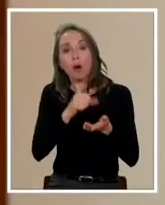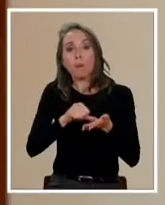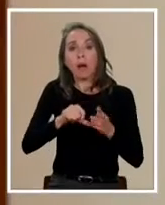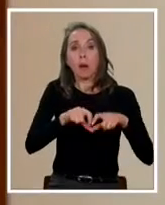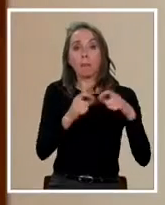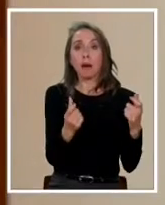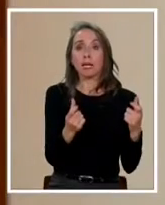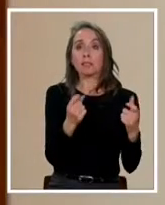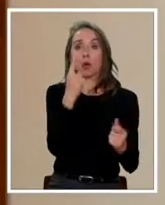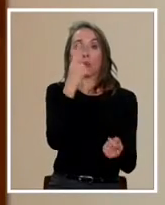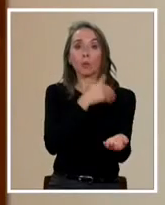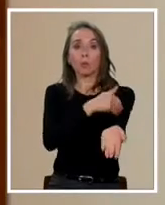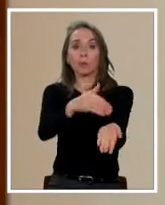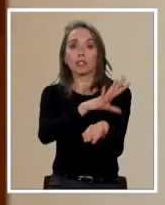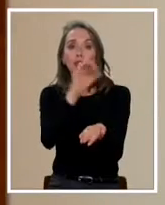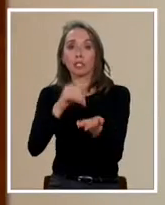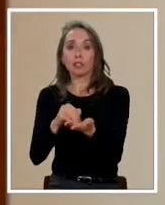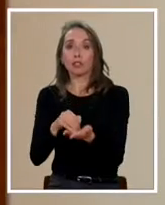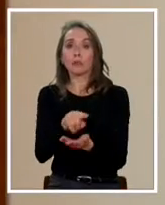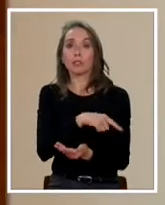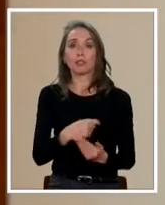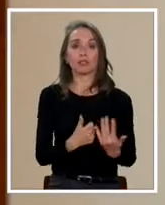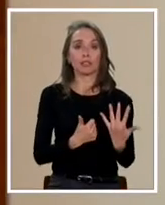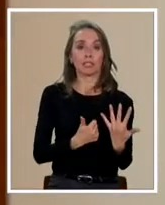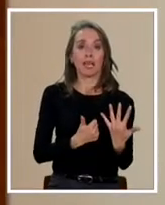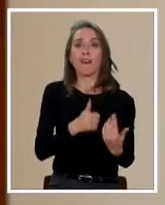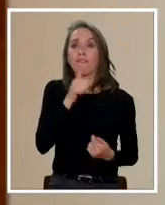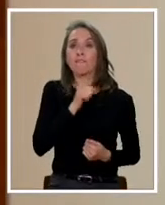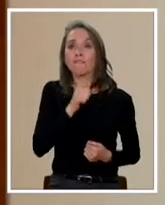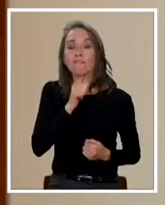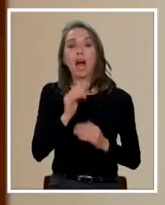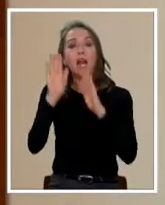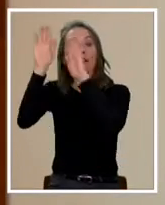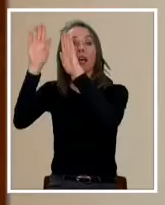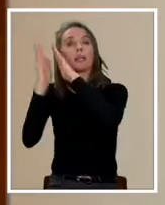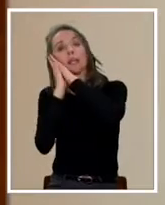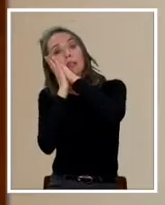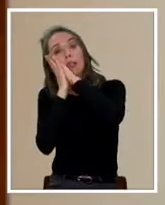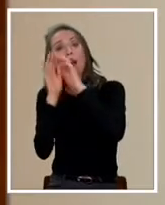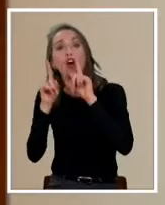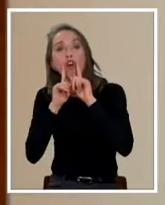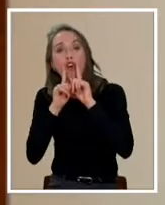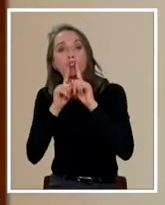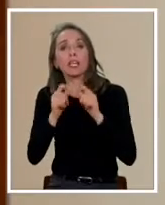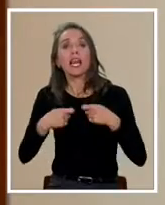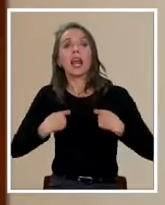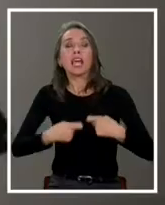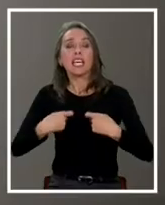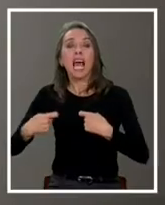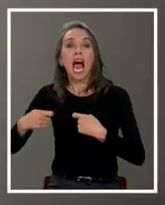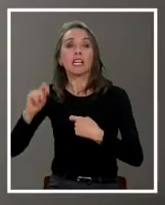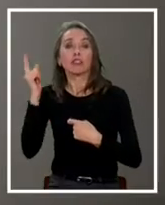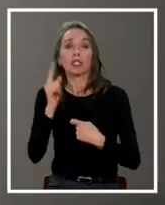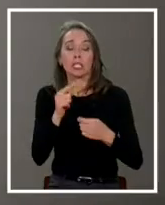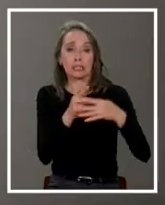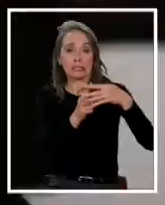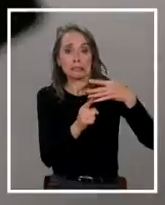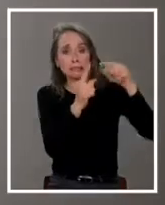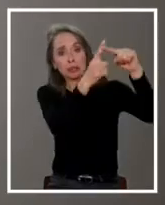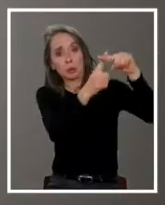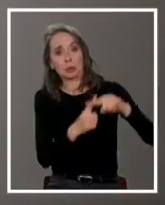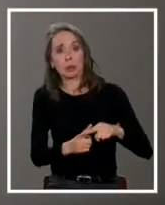salió un palo y medio, para los 6. Y me falta la estadía y los gastos generales, entonces igual es caro.